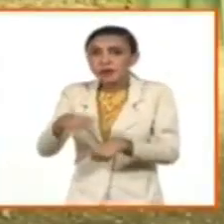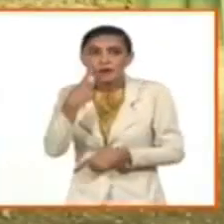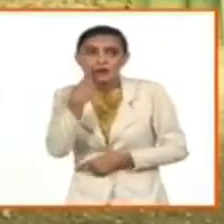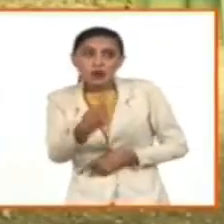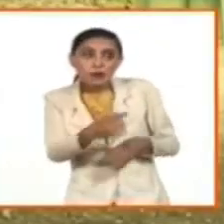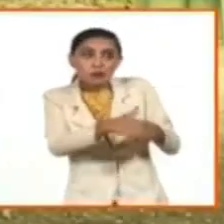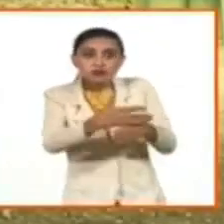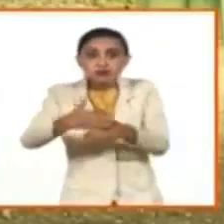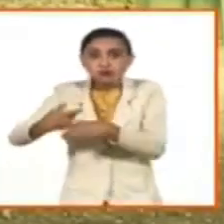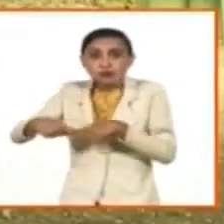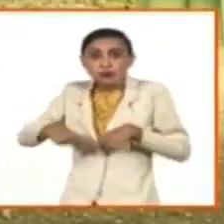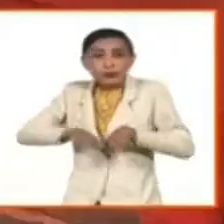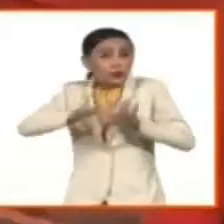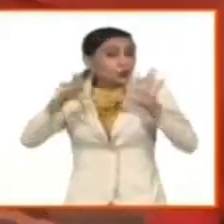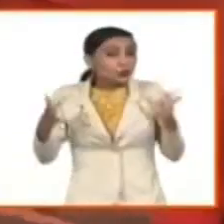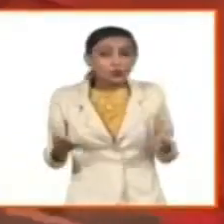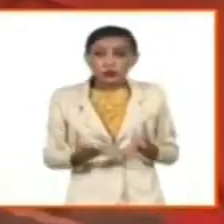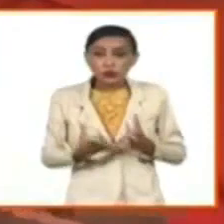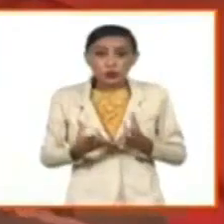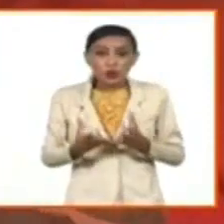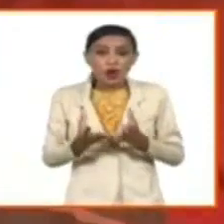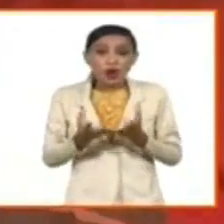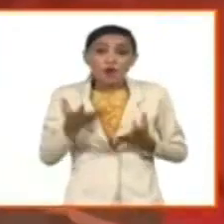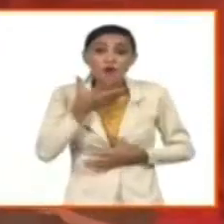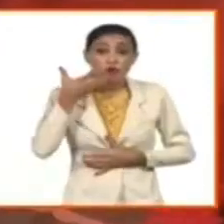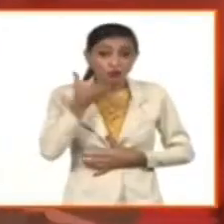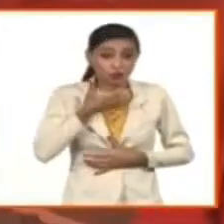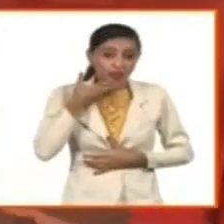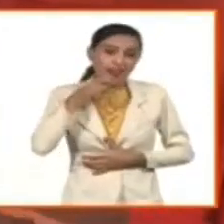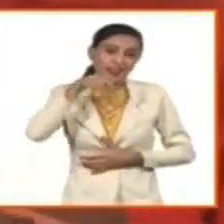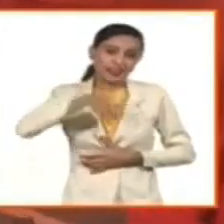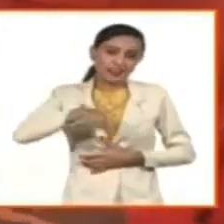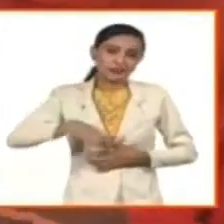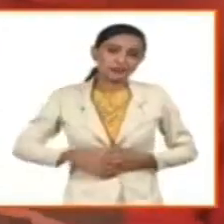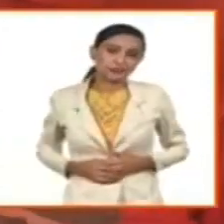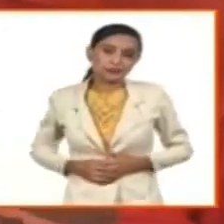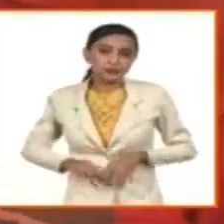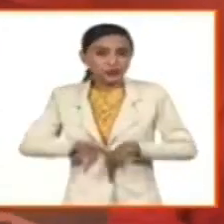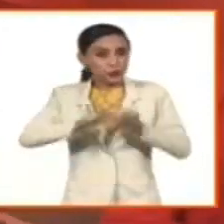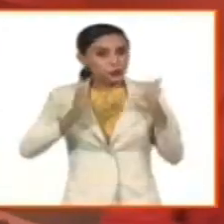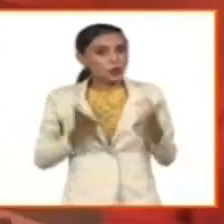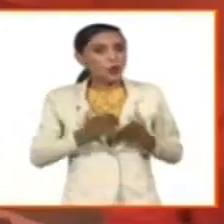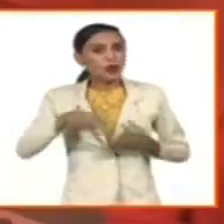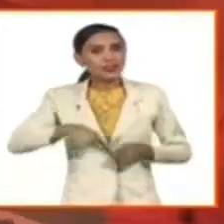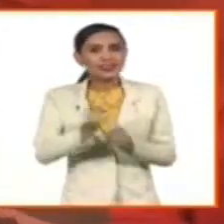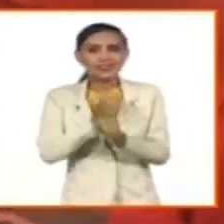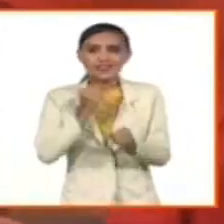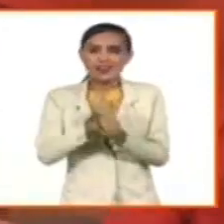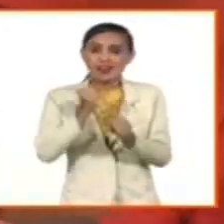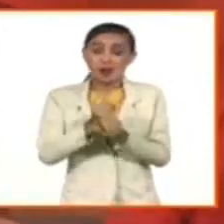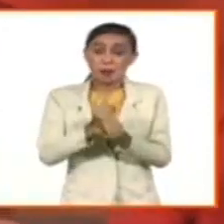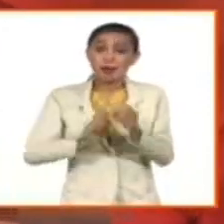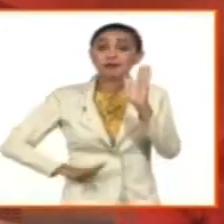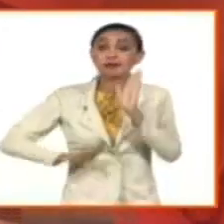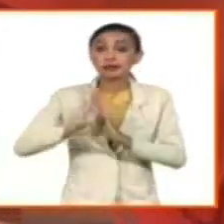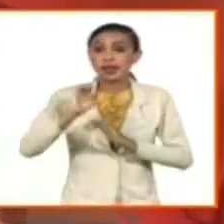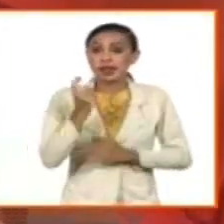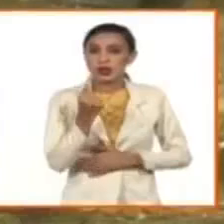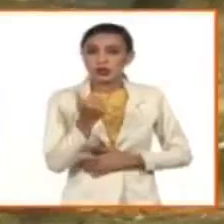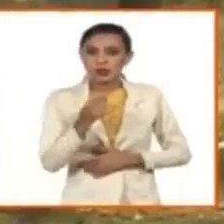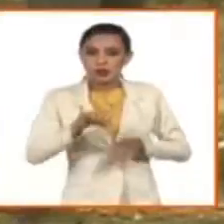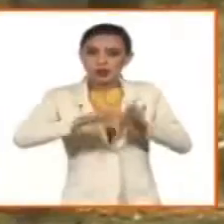toda la fruta que se llama la regla de cuba todos nos sumamos a trabajar en la economía familiar dentro de las